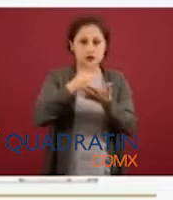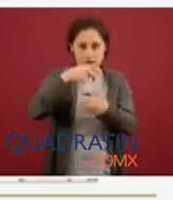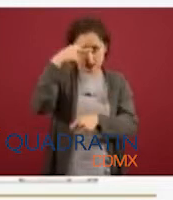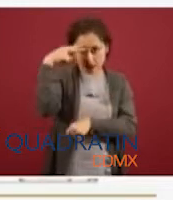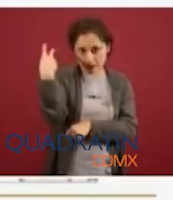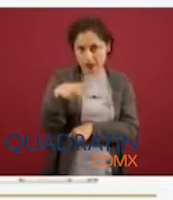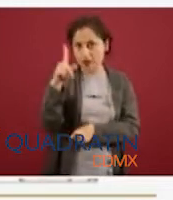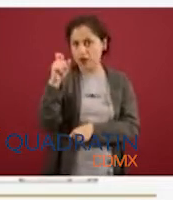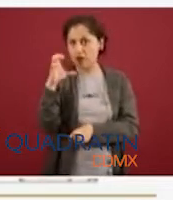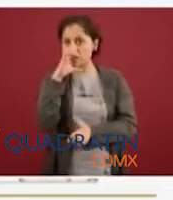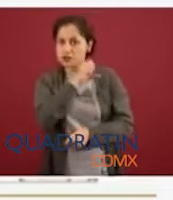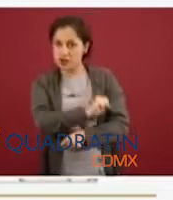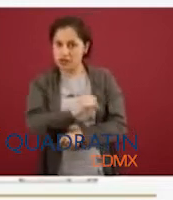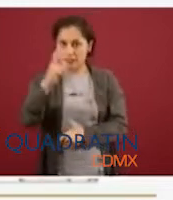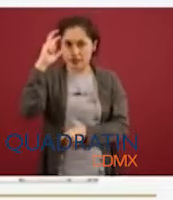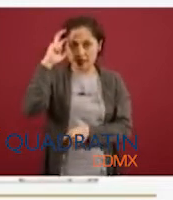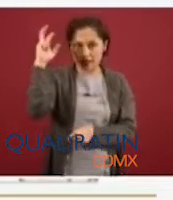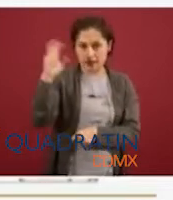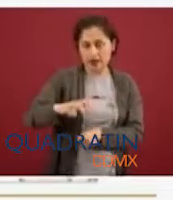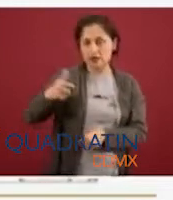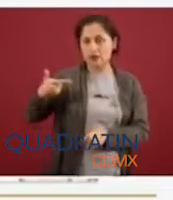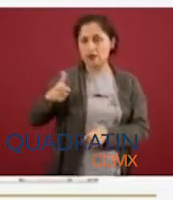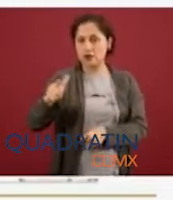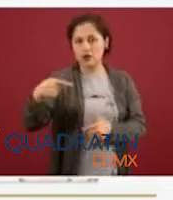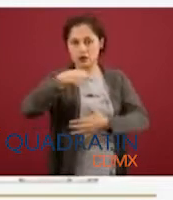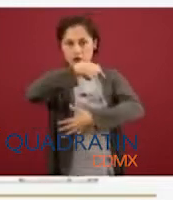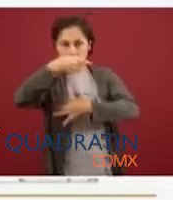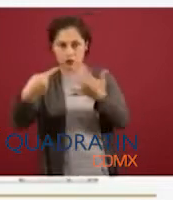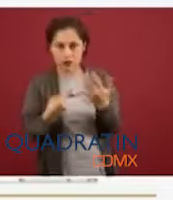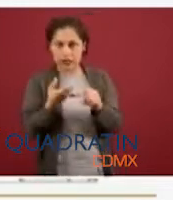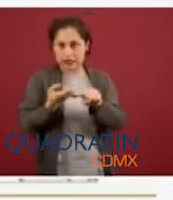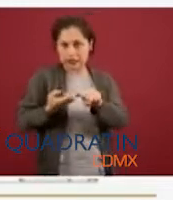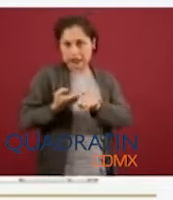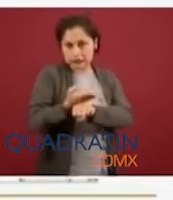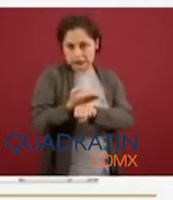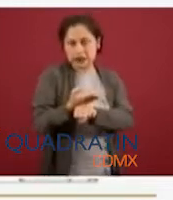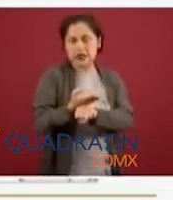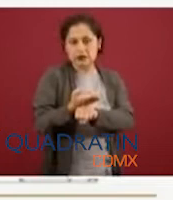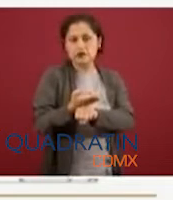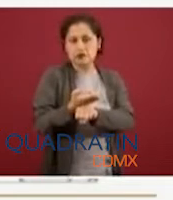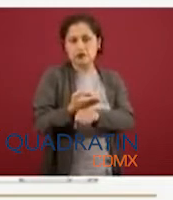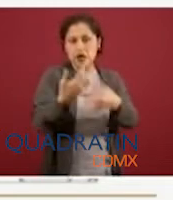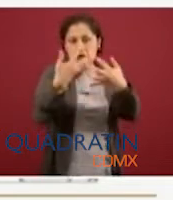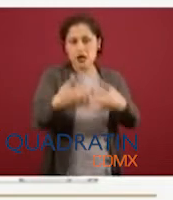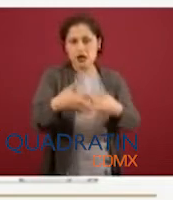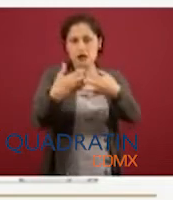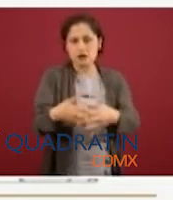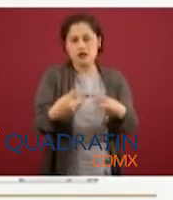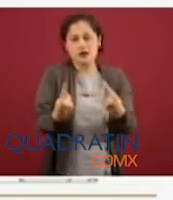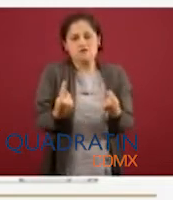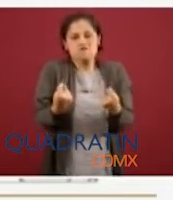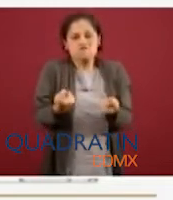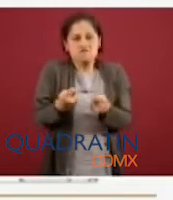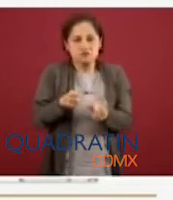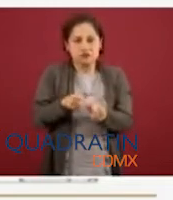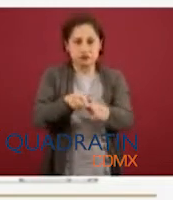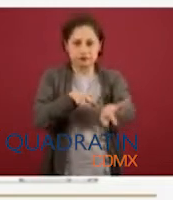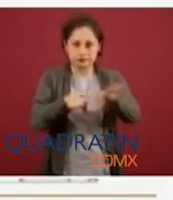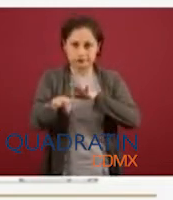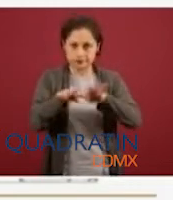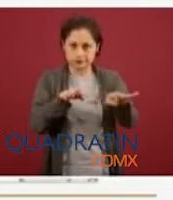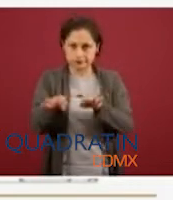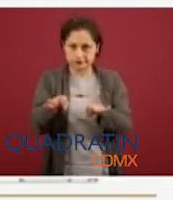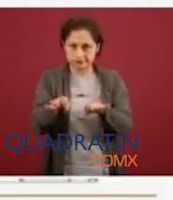Aguascalientes, Hidalgo y Guanajuato, las zonas industriales del país, allá y